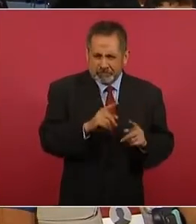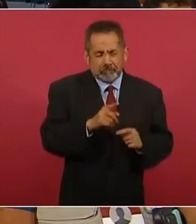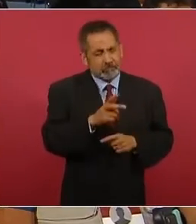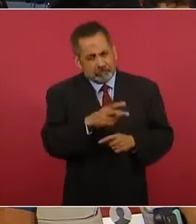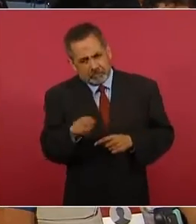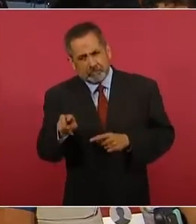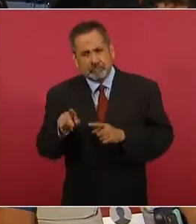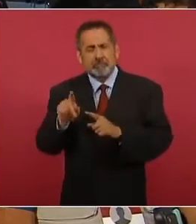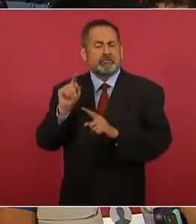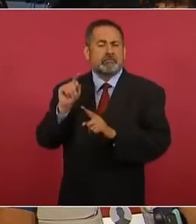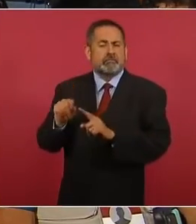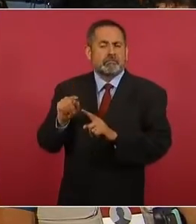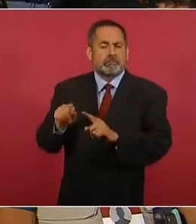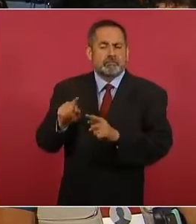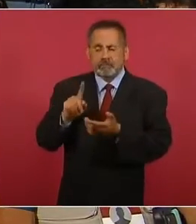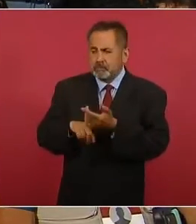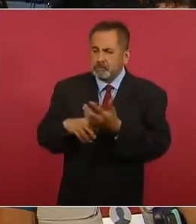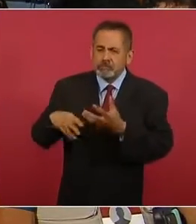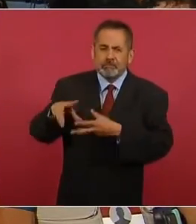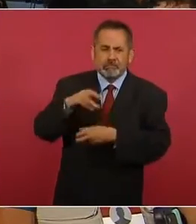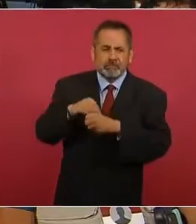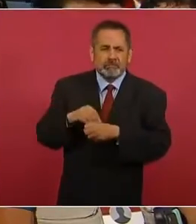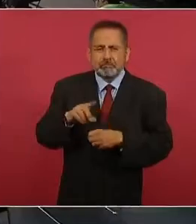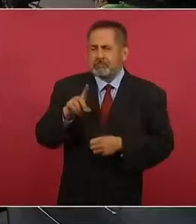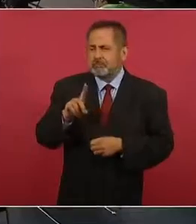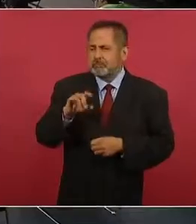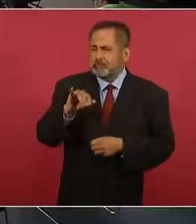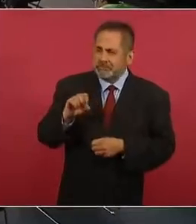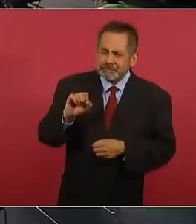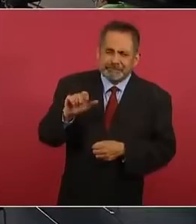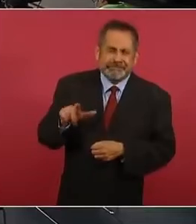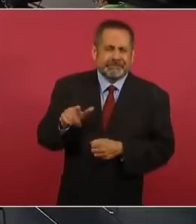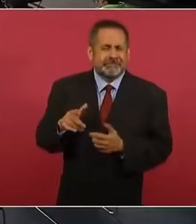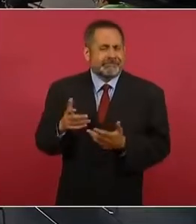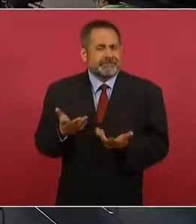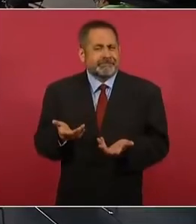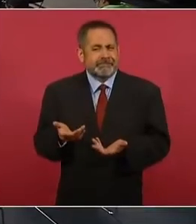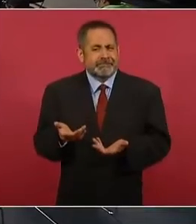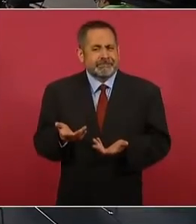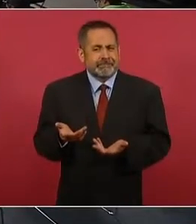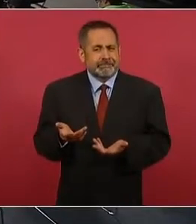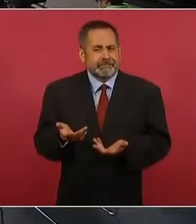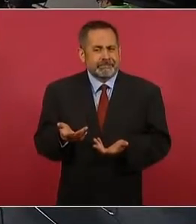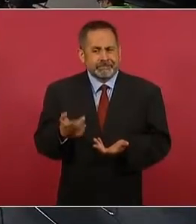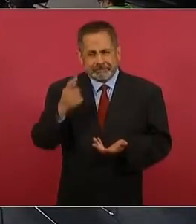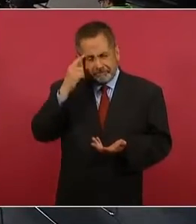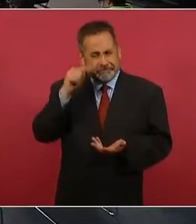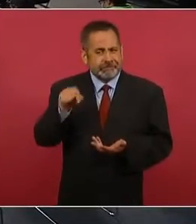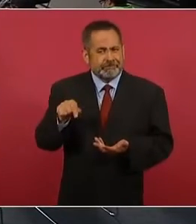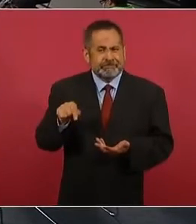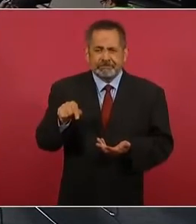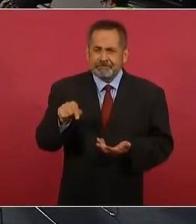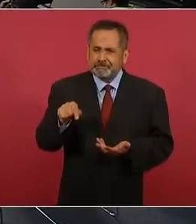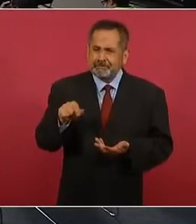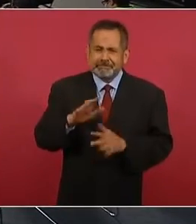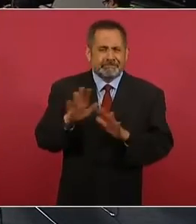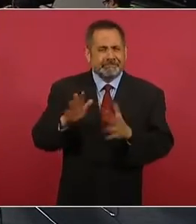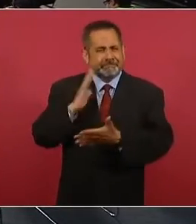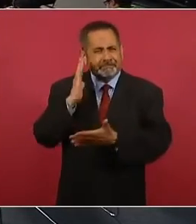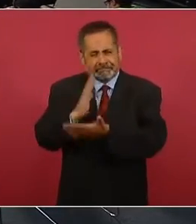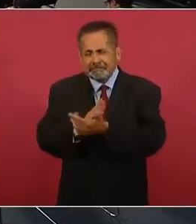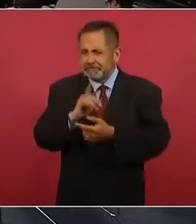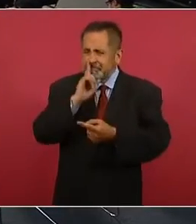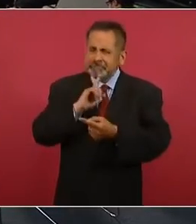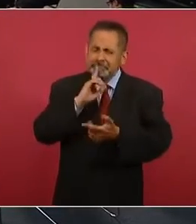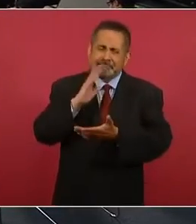la refinación se haga diésel y pues y parar estas mentiras,